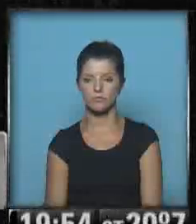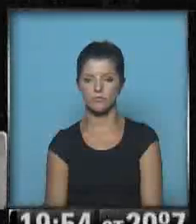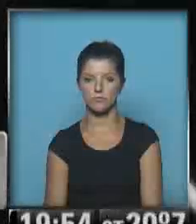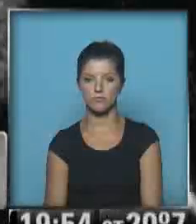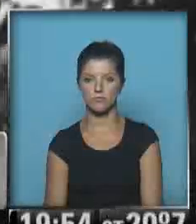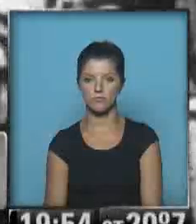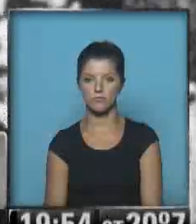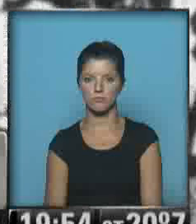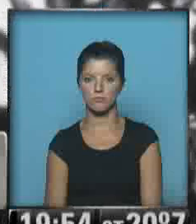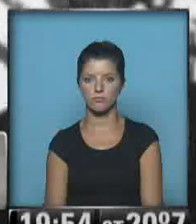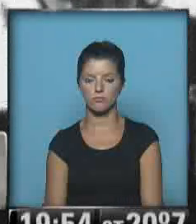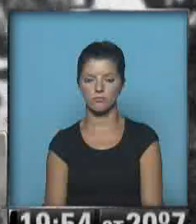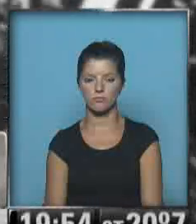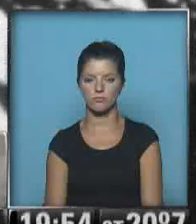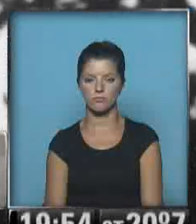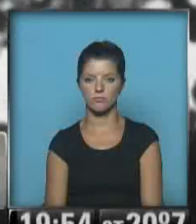completamente